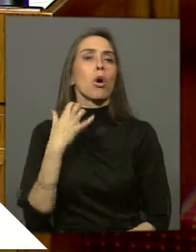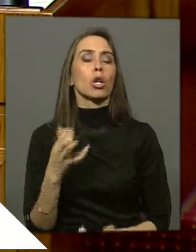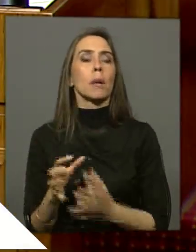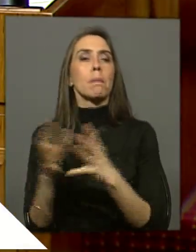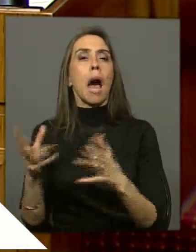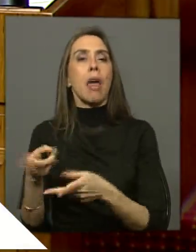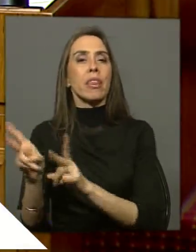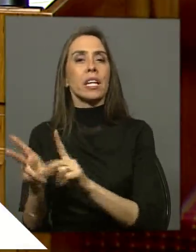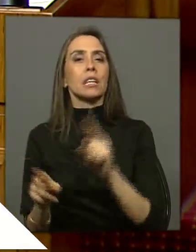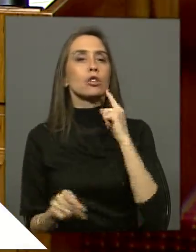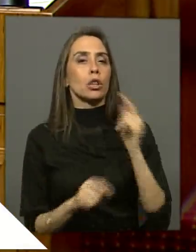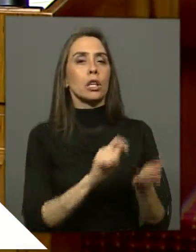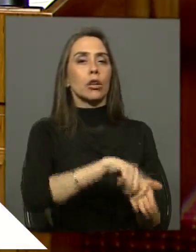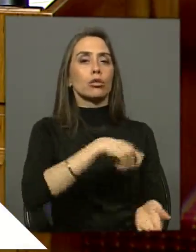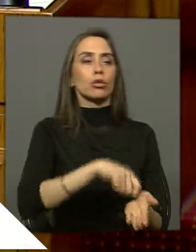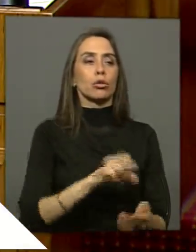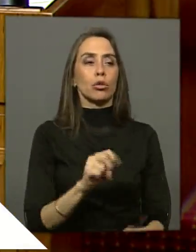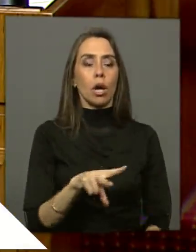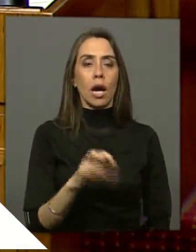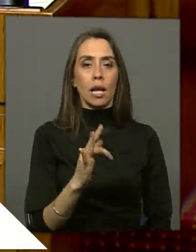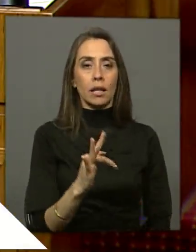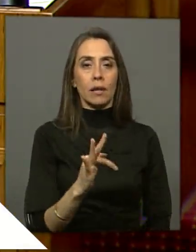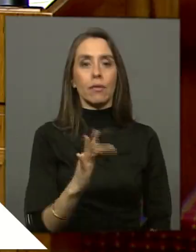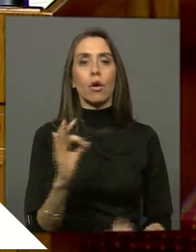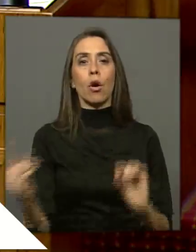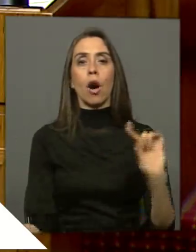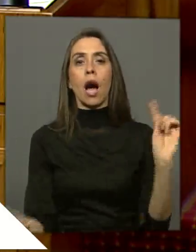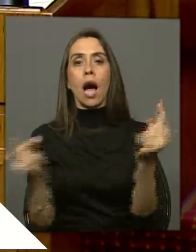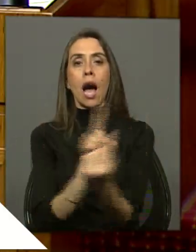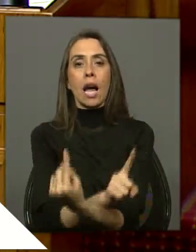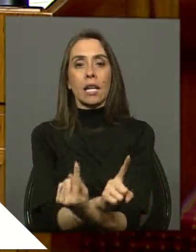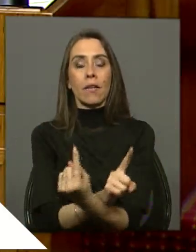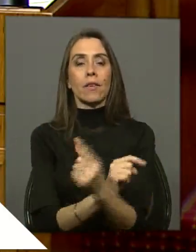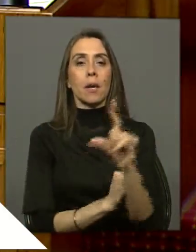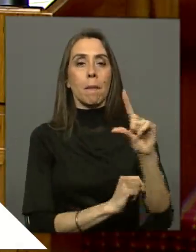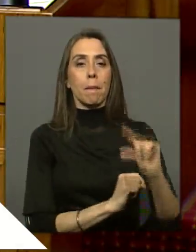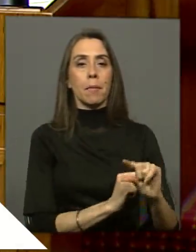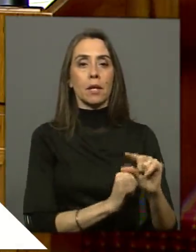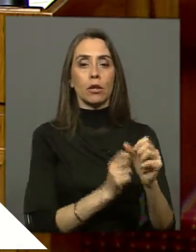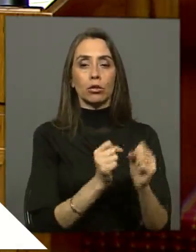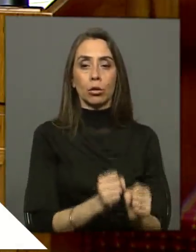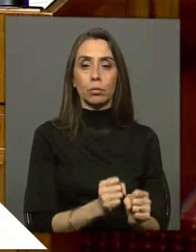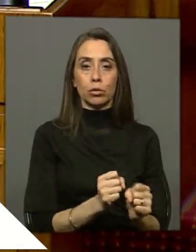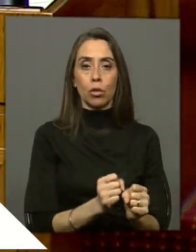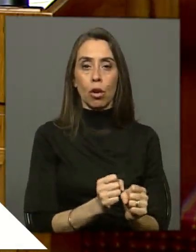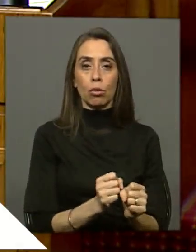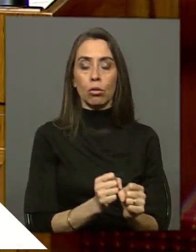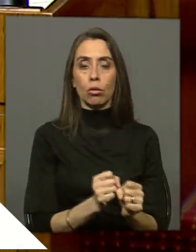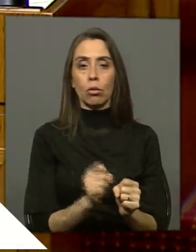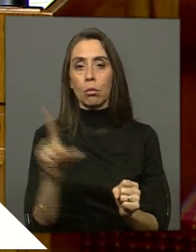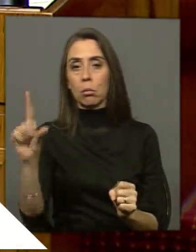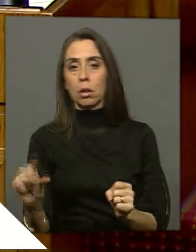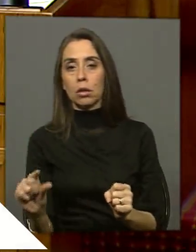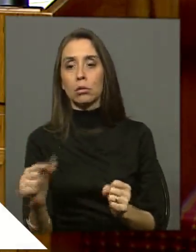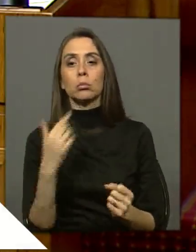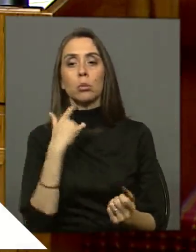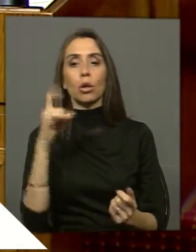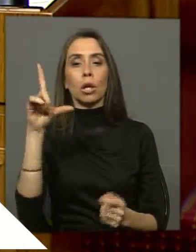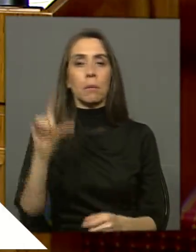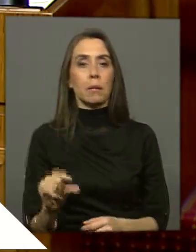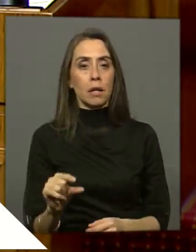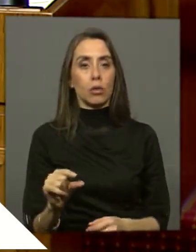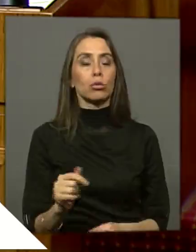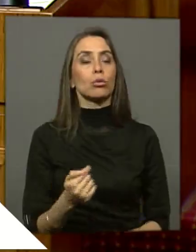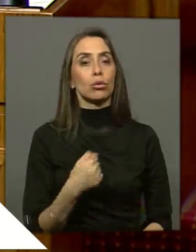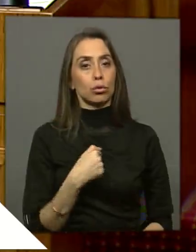más derechos que los de la ANEF. O al revés. Tengan menos opciones y entonces yo digo por qué van a tener menos. Por